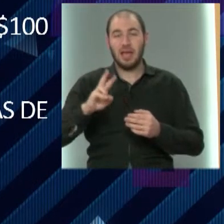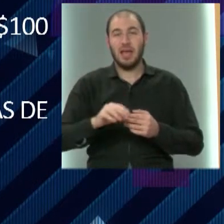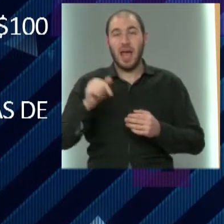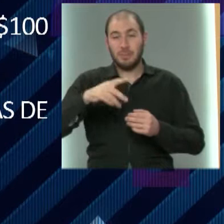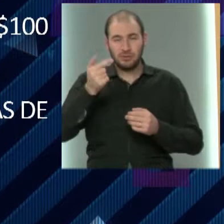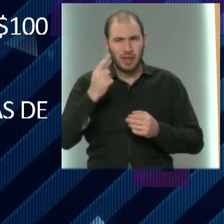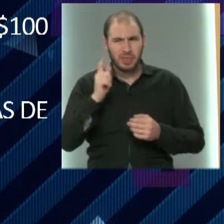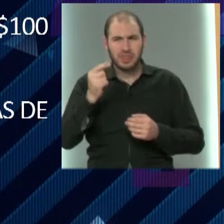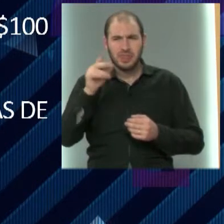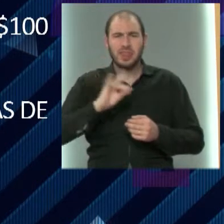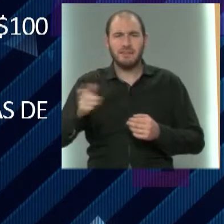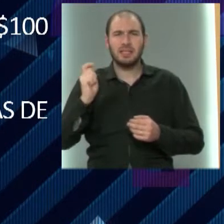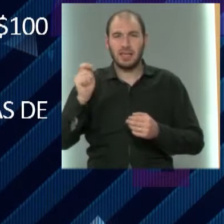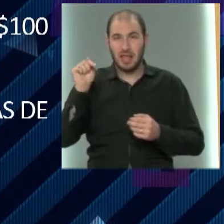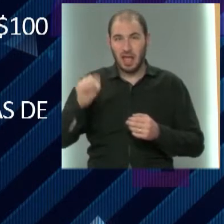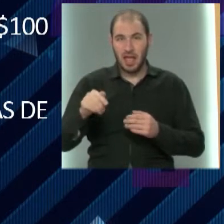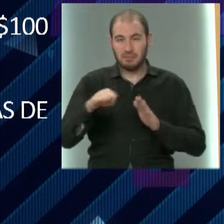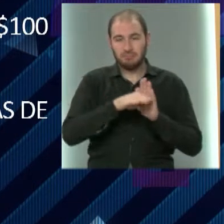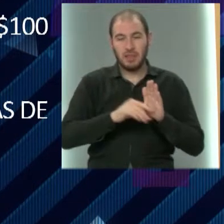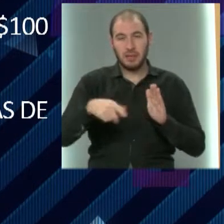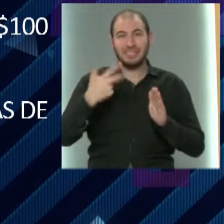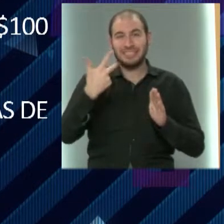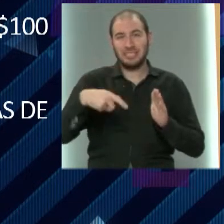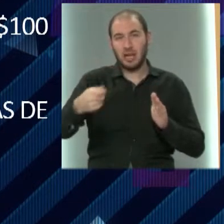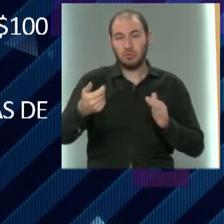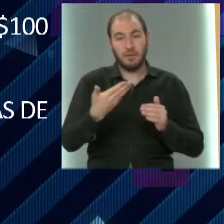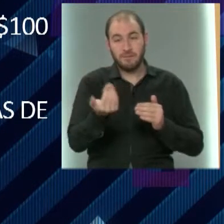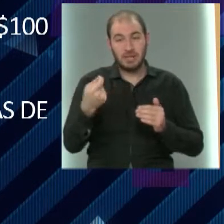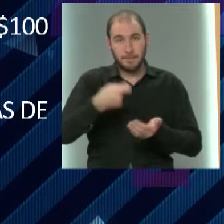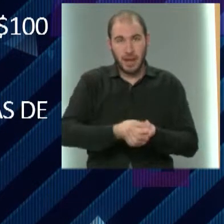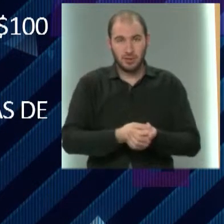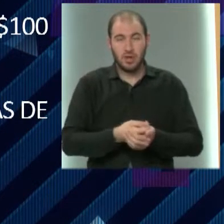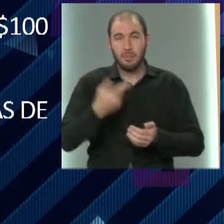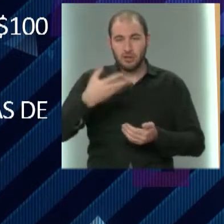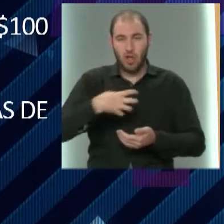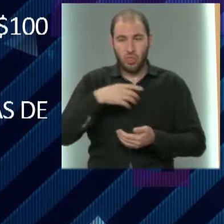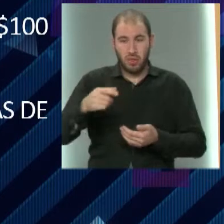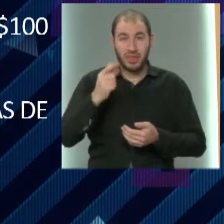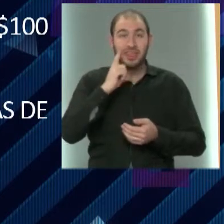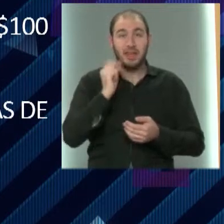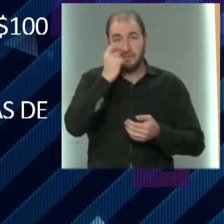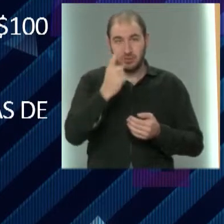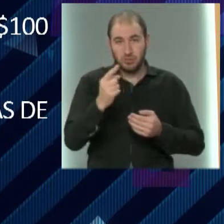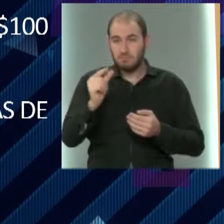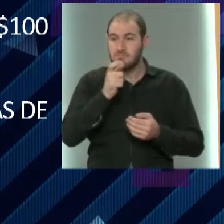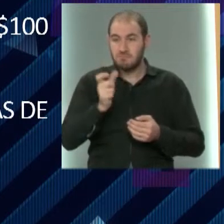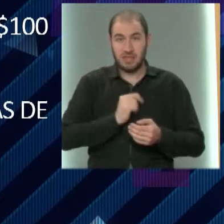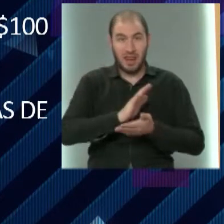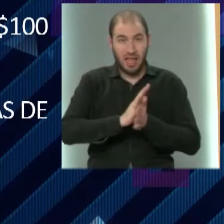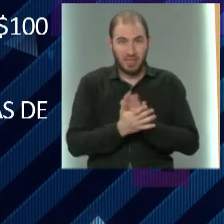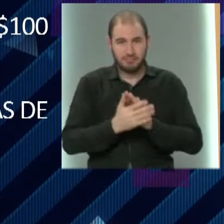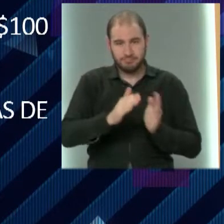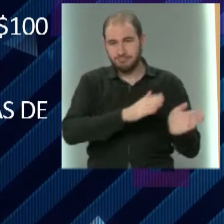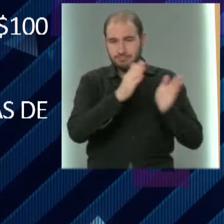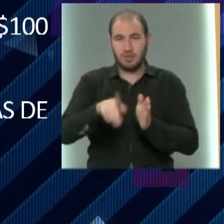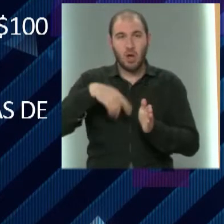al deudor, que se lo considere en ese estatus luego de 3 cuotas impagas. Si el adjudicatario pasados los 21 días no responde, se pasa a la